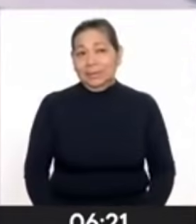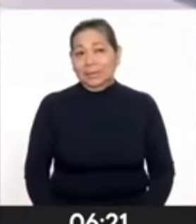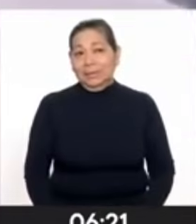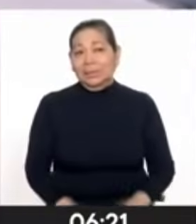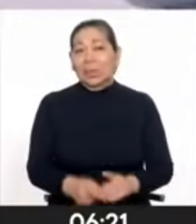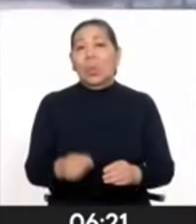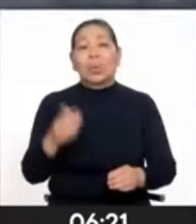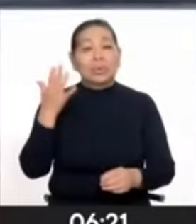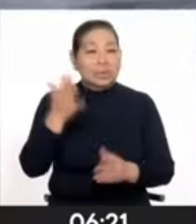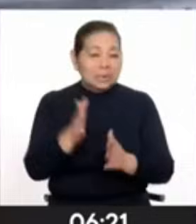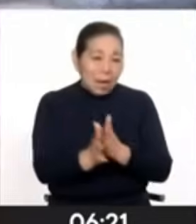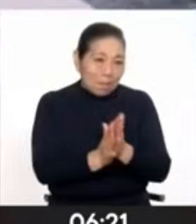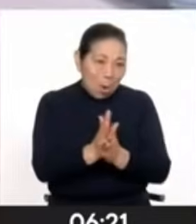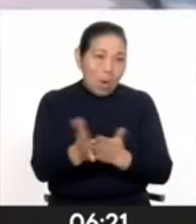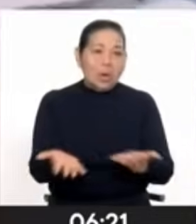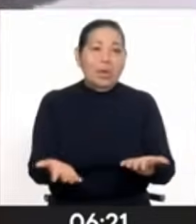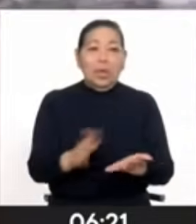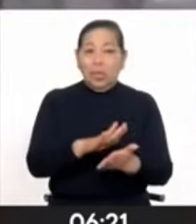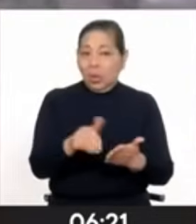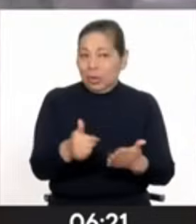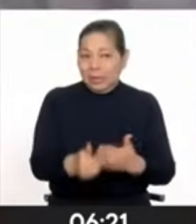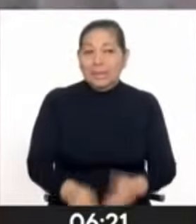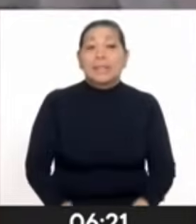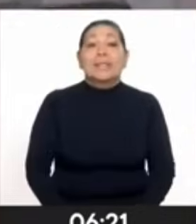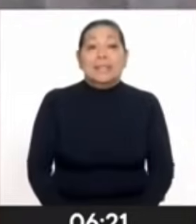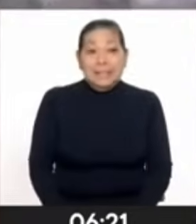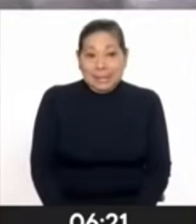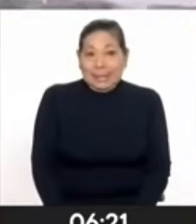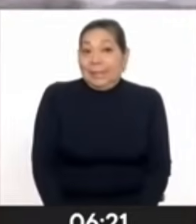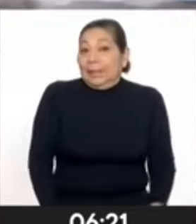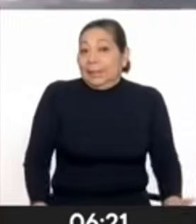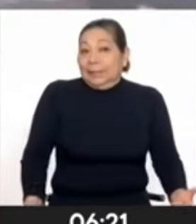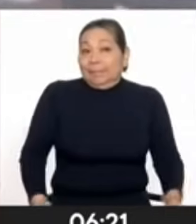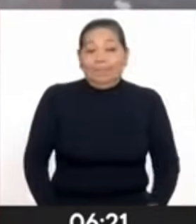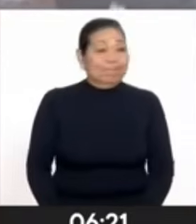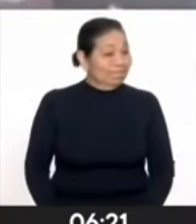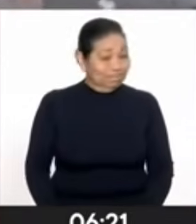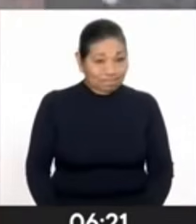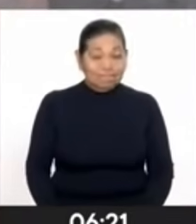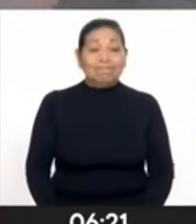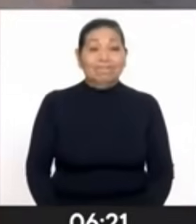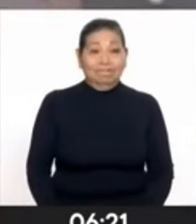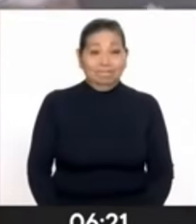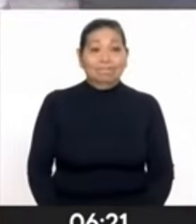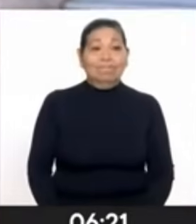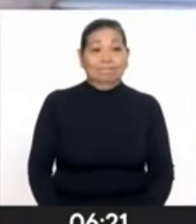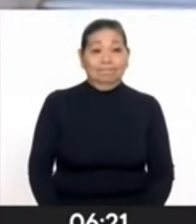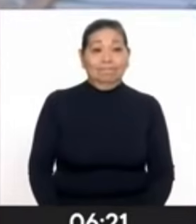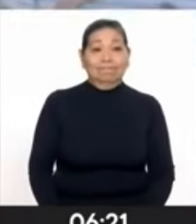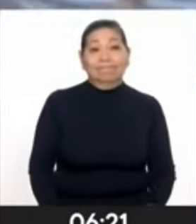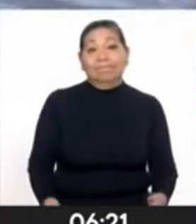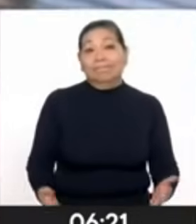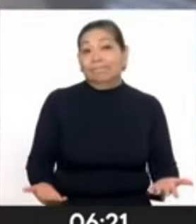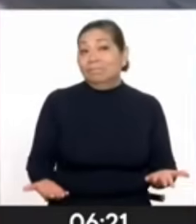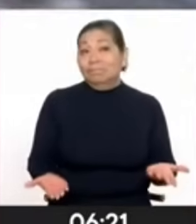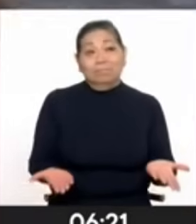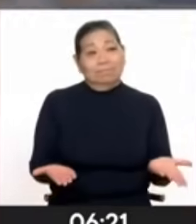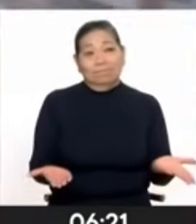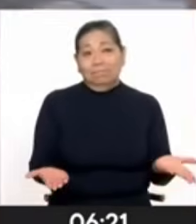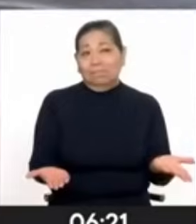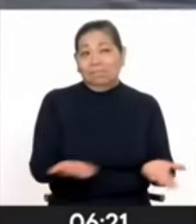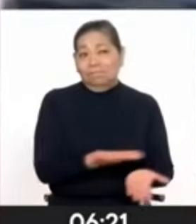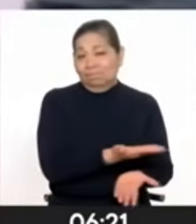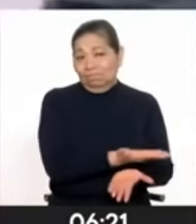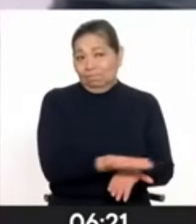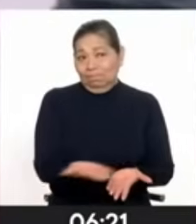insumos de shampoo, de todas esas cosas. Muy señor. Amable, muchas gracias. Bueno, Omar Mare Fernando, ya para despedir este despacho, bueno, así ha quedado. Pues es